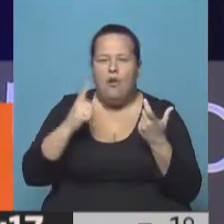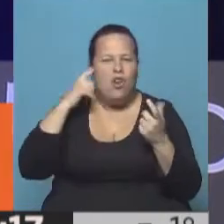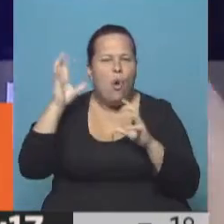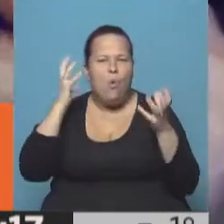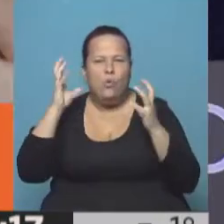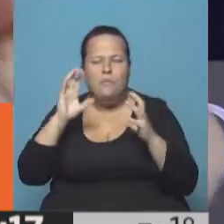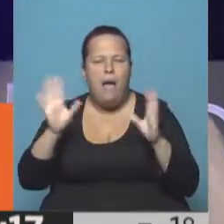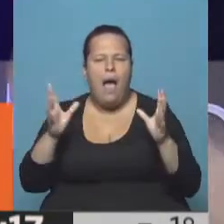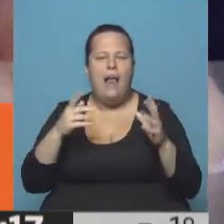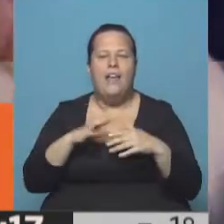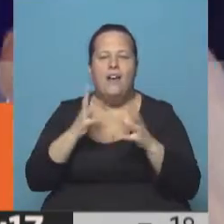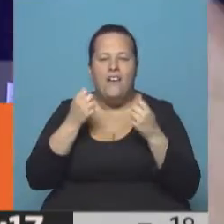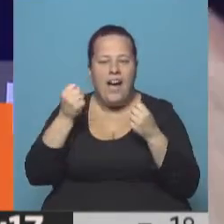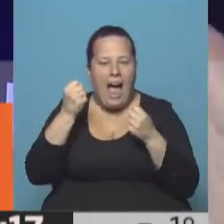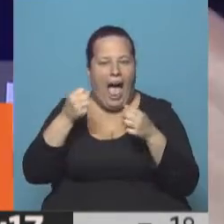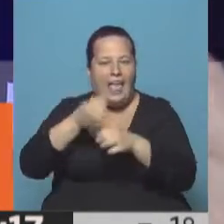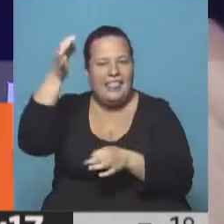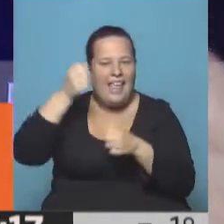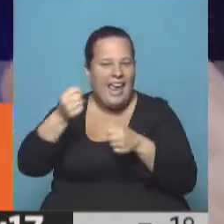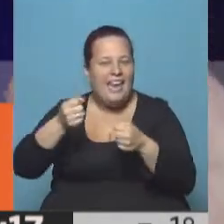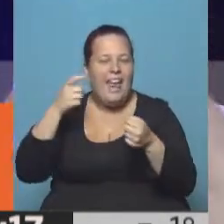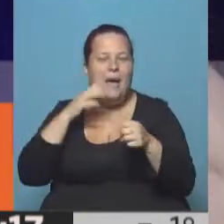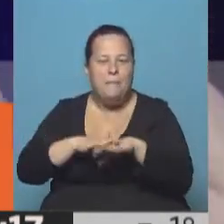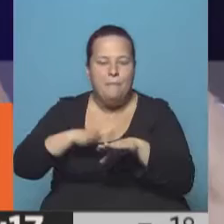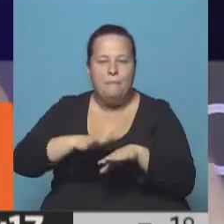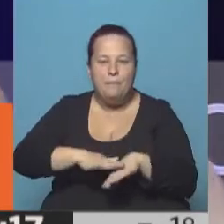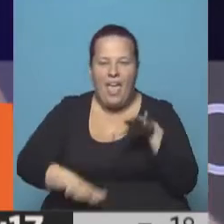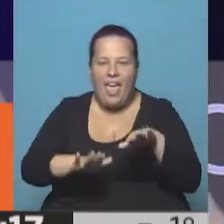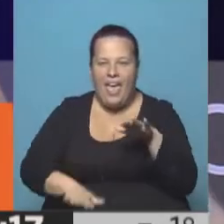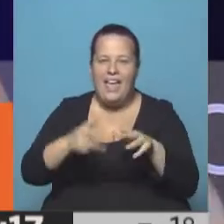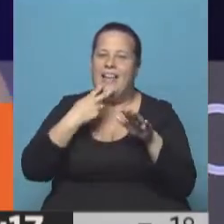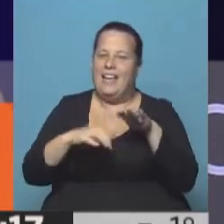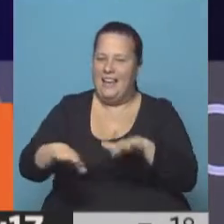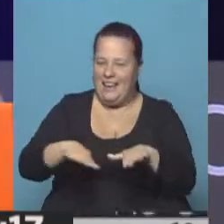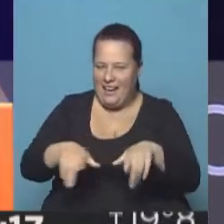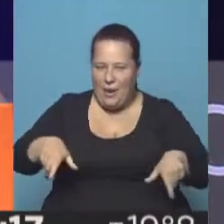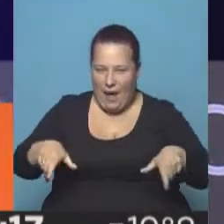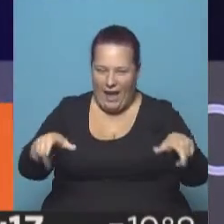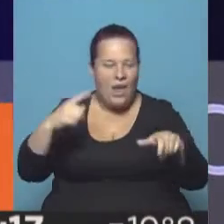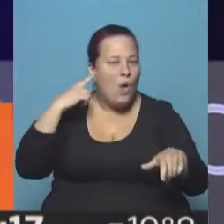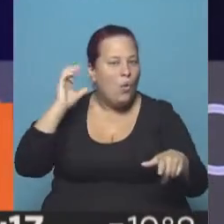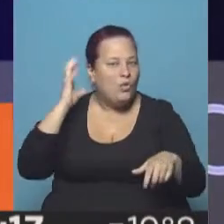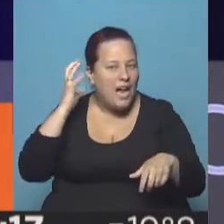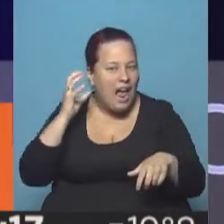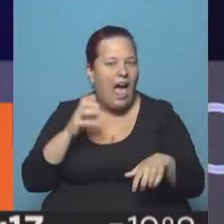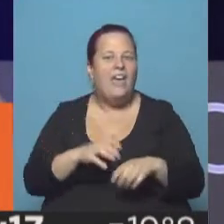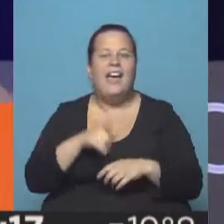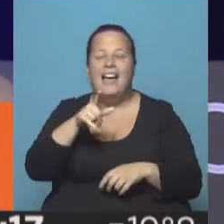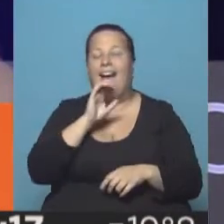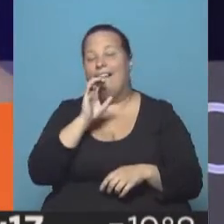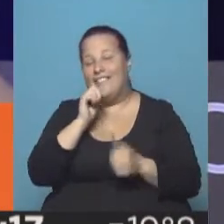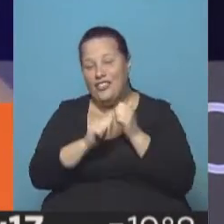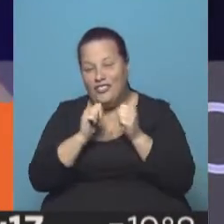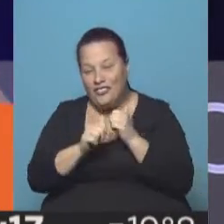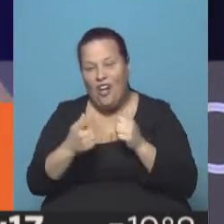señal y hacía más a viste se agarraba de la antena y hacía masa con el pie descalzo en la banquina y escuchaba la radio y eso es una anécdota de